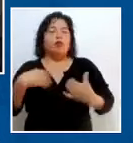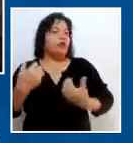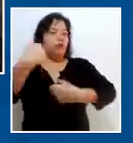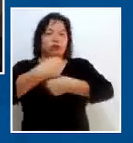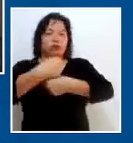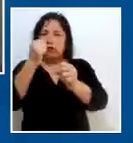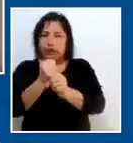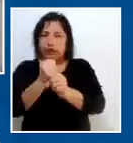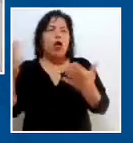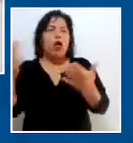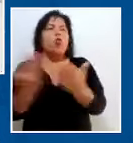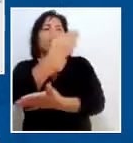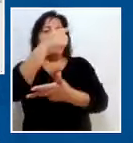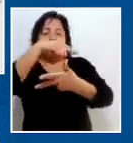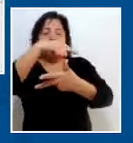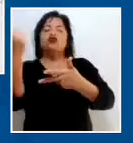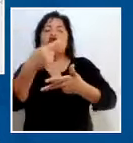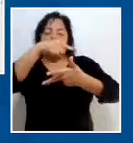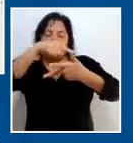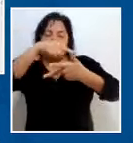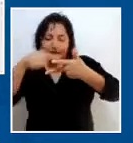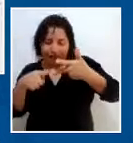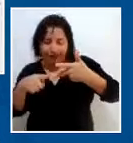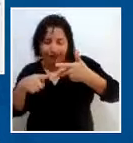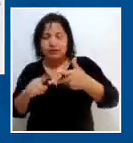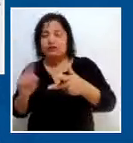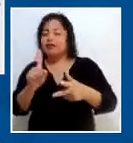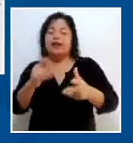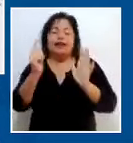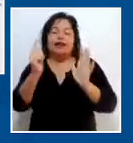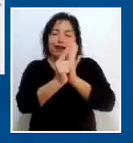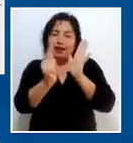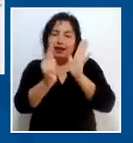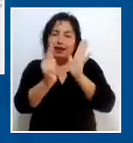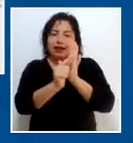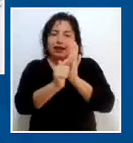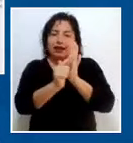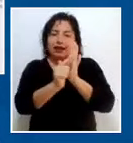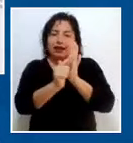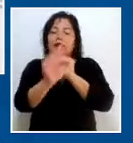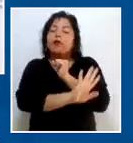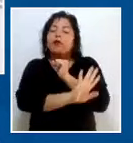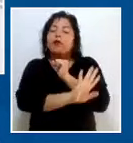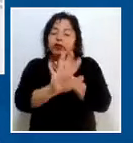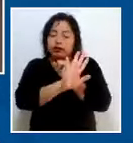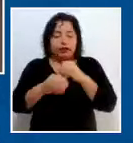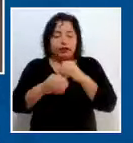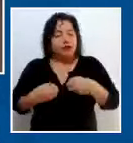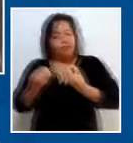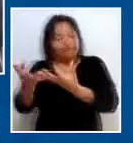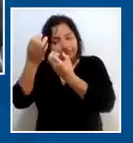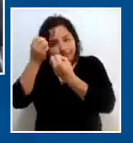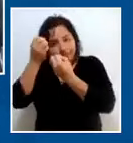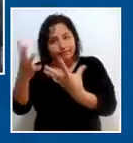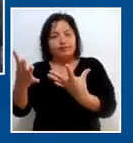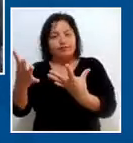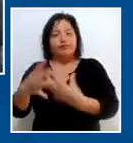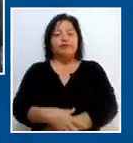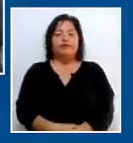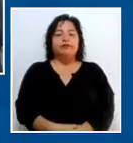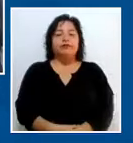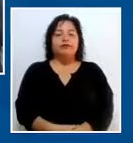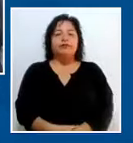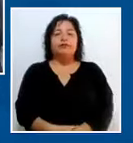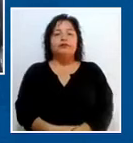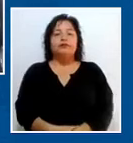nuevas excepciones, son las tres únicas excepciones que la ley lo establece de esa manera. Doctora, y cuéntanos